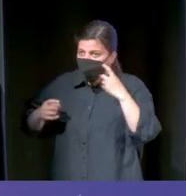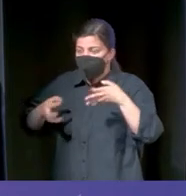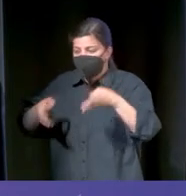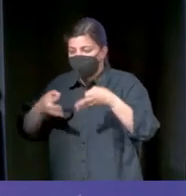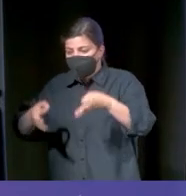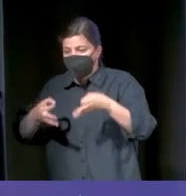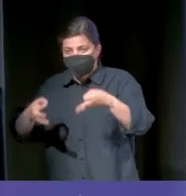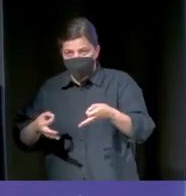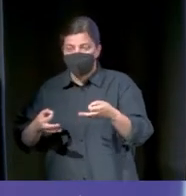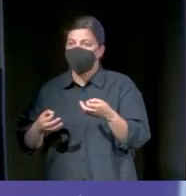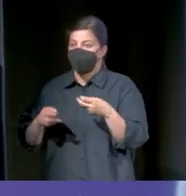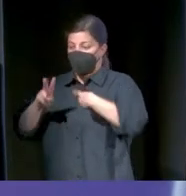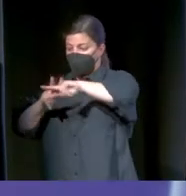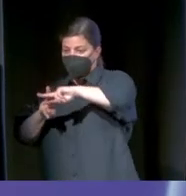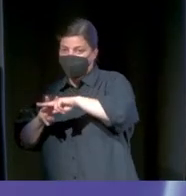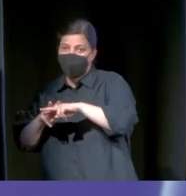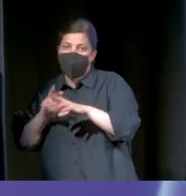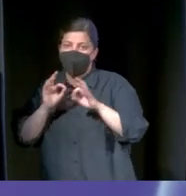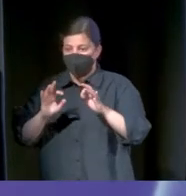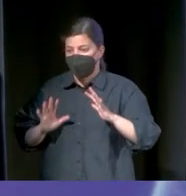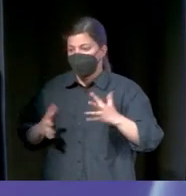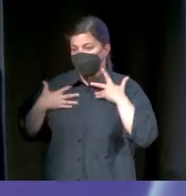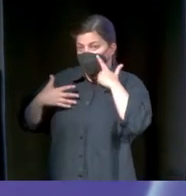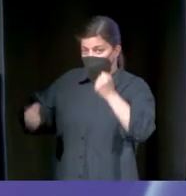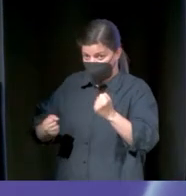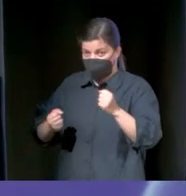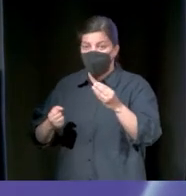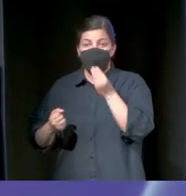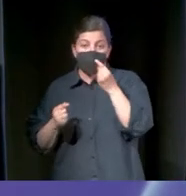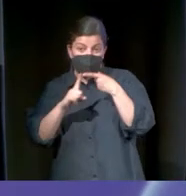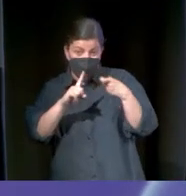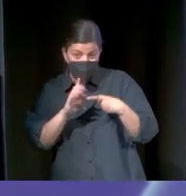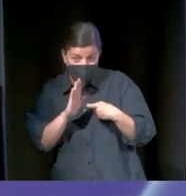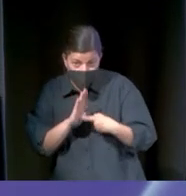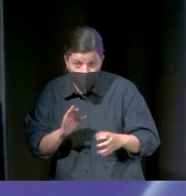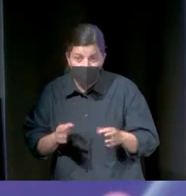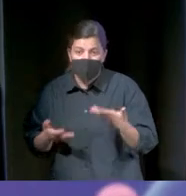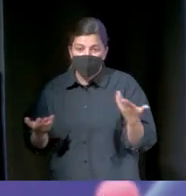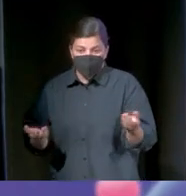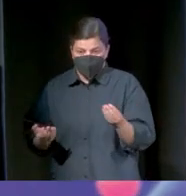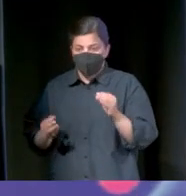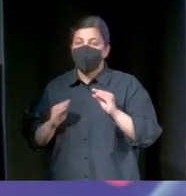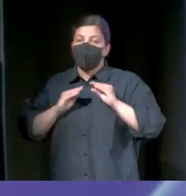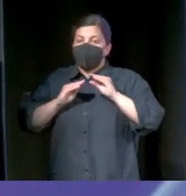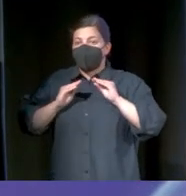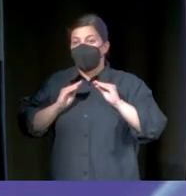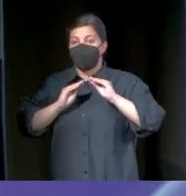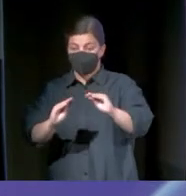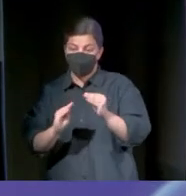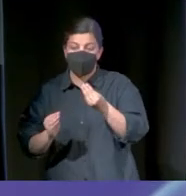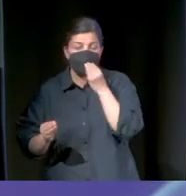rollo me faltaba hashtag health y hasta comida integral hasta que tu cocina favorita